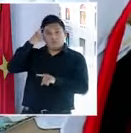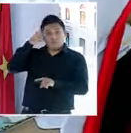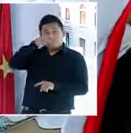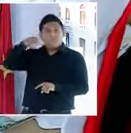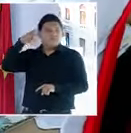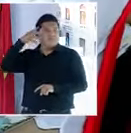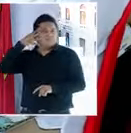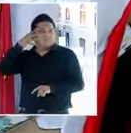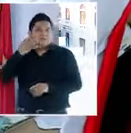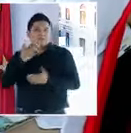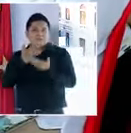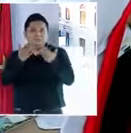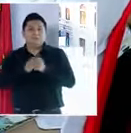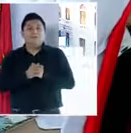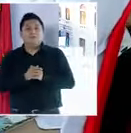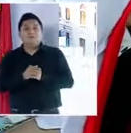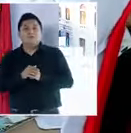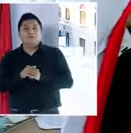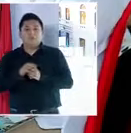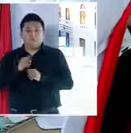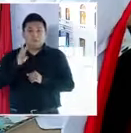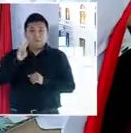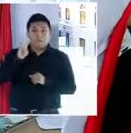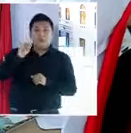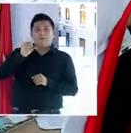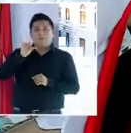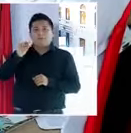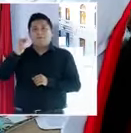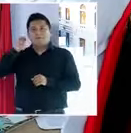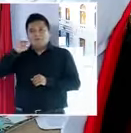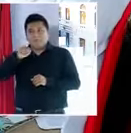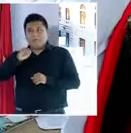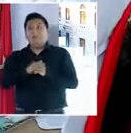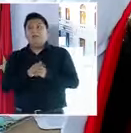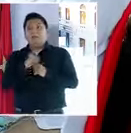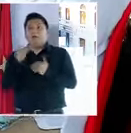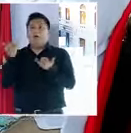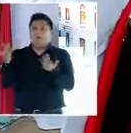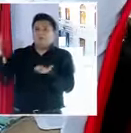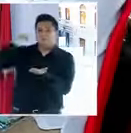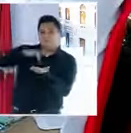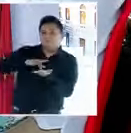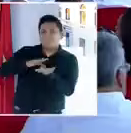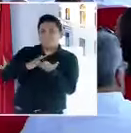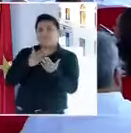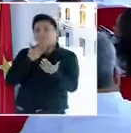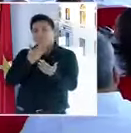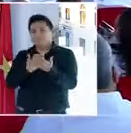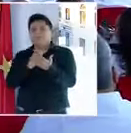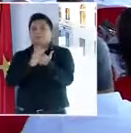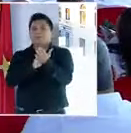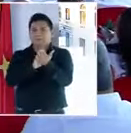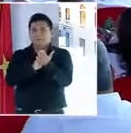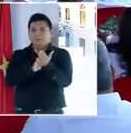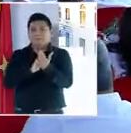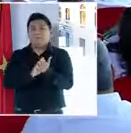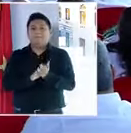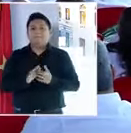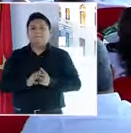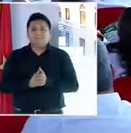Santander, doctor William Villamizar Laguado, quien nos acompaña en la tarde de hoy.